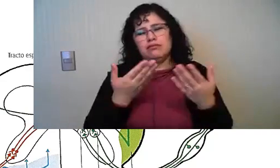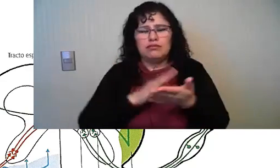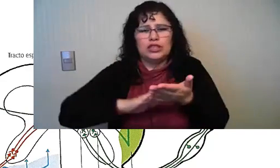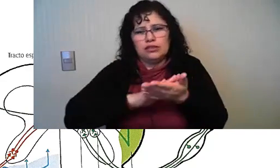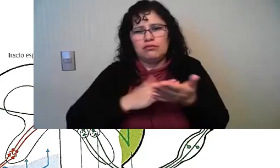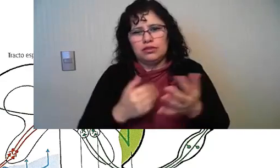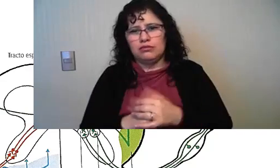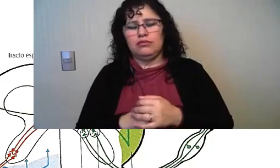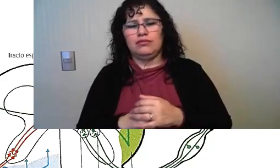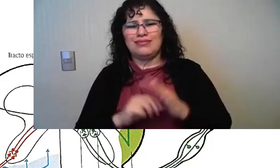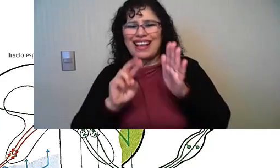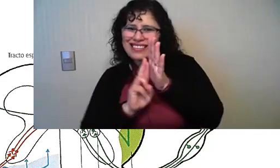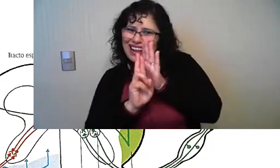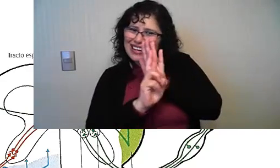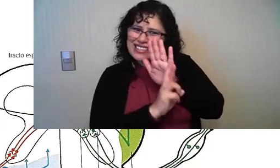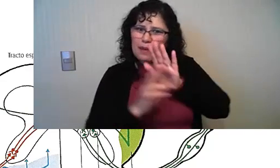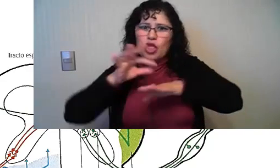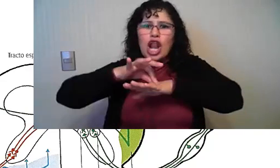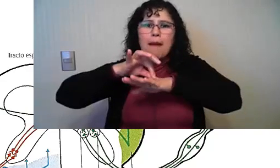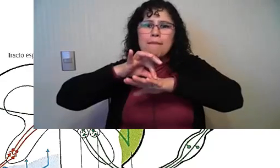en los receptores de la piel.